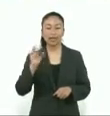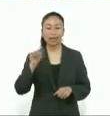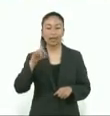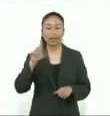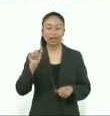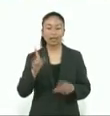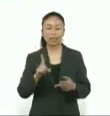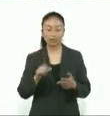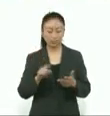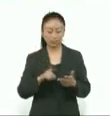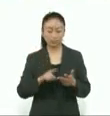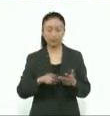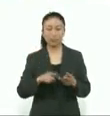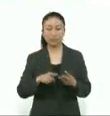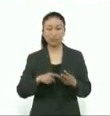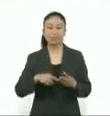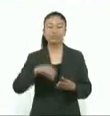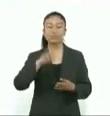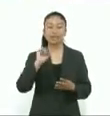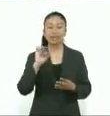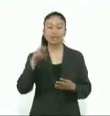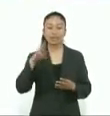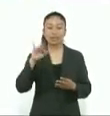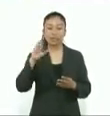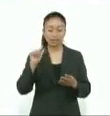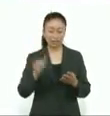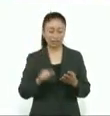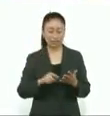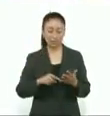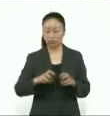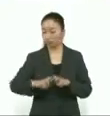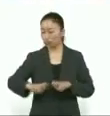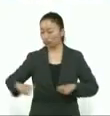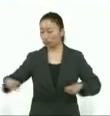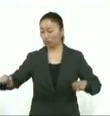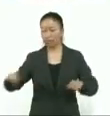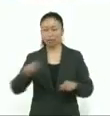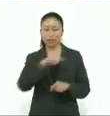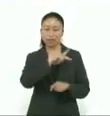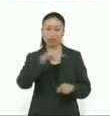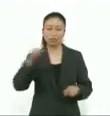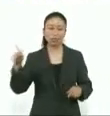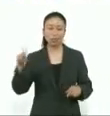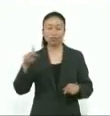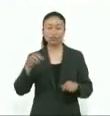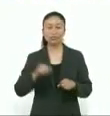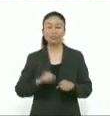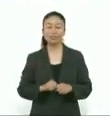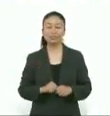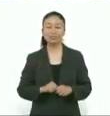Sansores, a Indira Vizcaíno, a Evelyn Salgado.